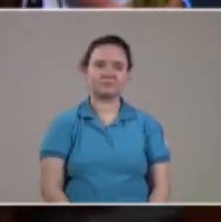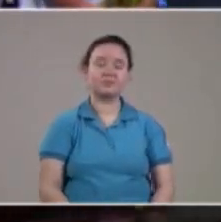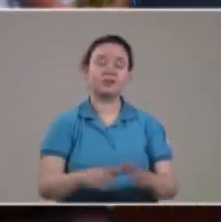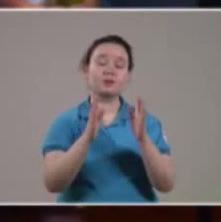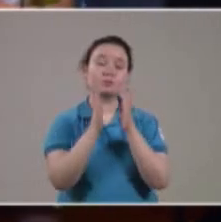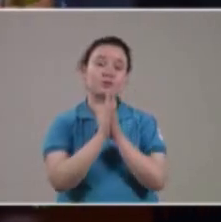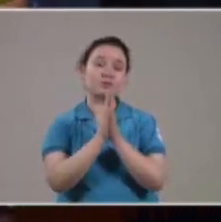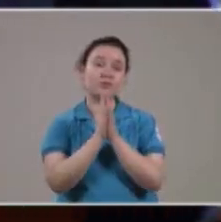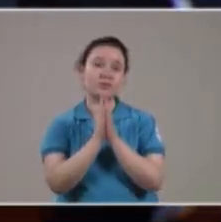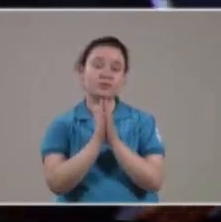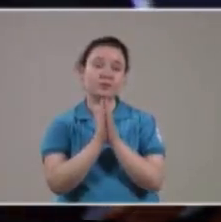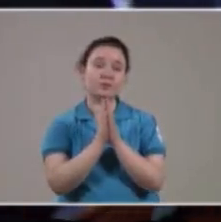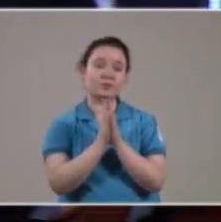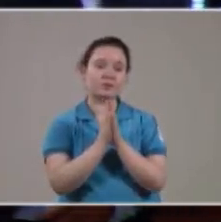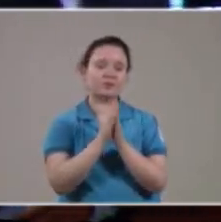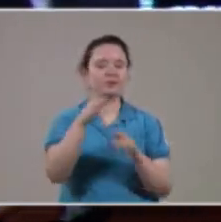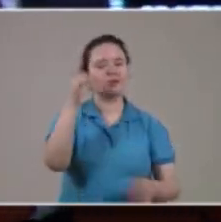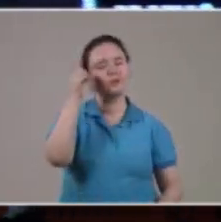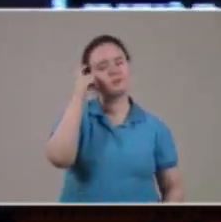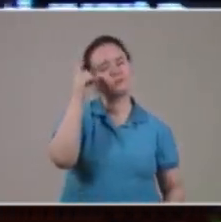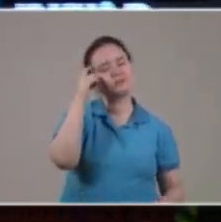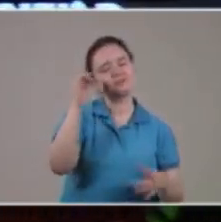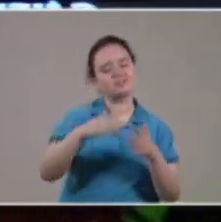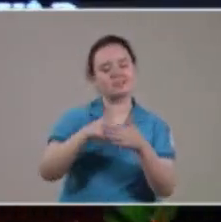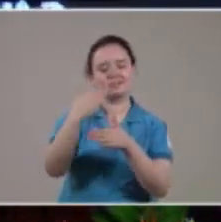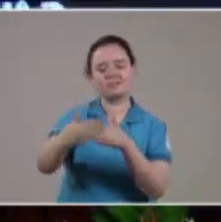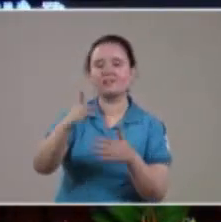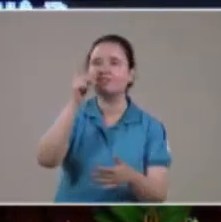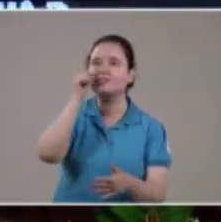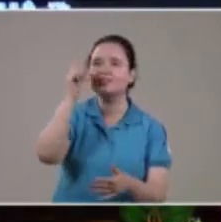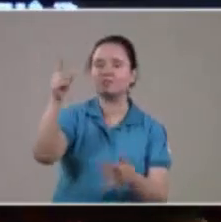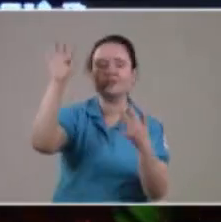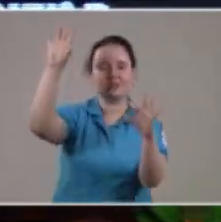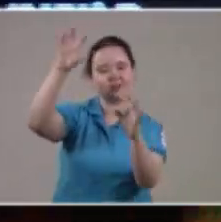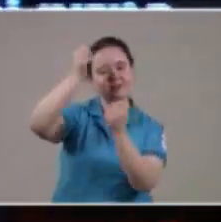Hazme el favor de ponerte a cuentas con el Señor.